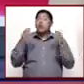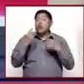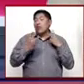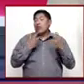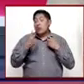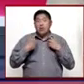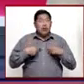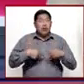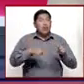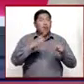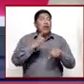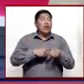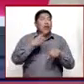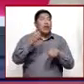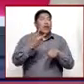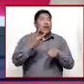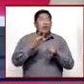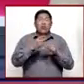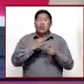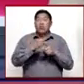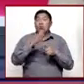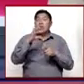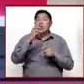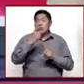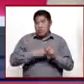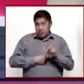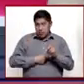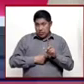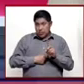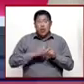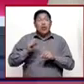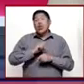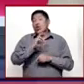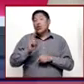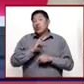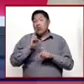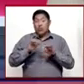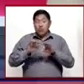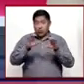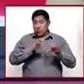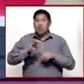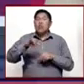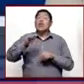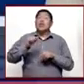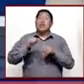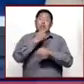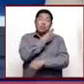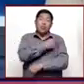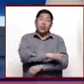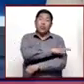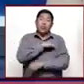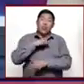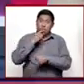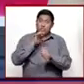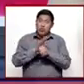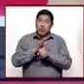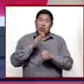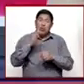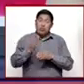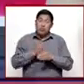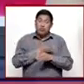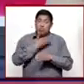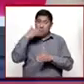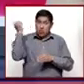visitas tradicionales cada 3, 6 o 12 meses. El uso innovador de la IA por parte del hospital subraya su compromiso con la mejora continua